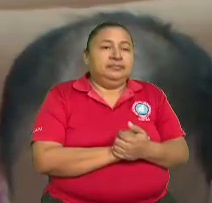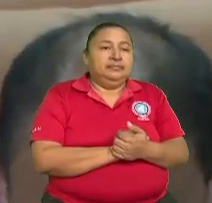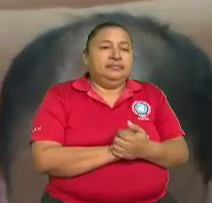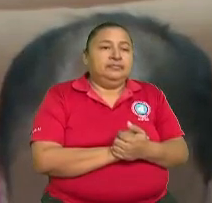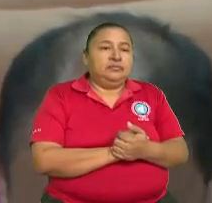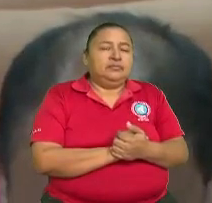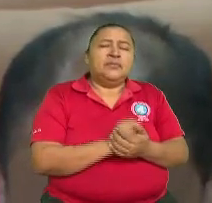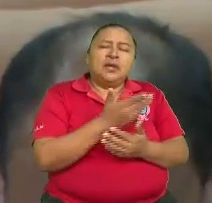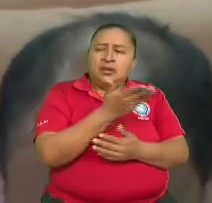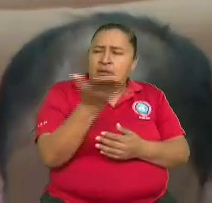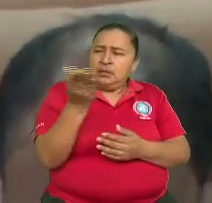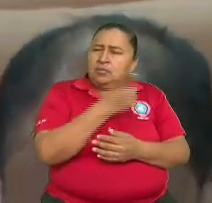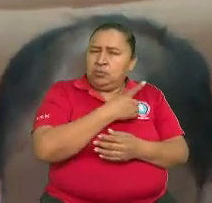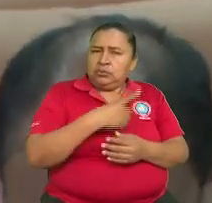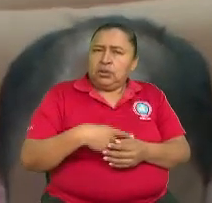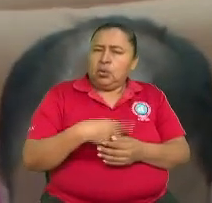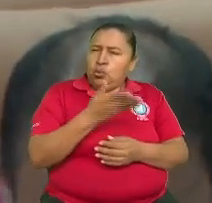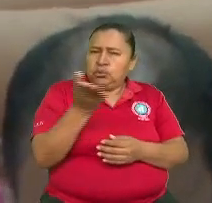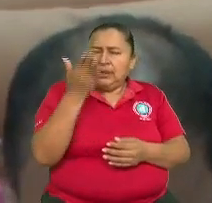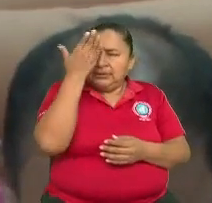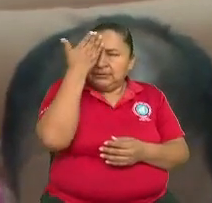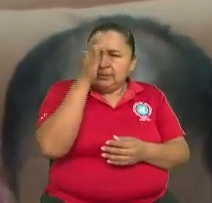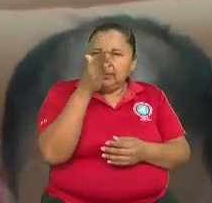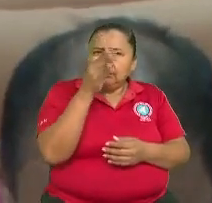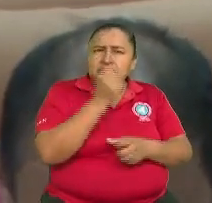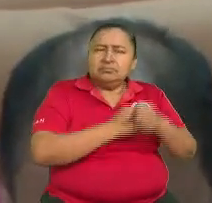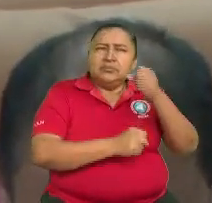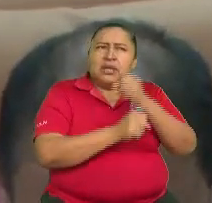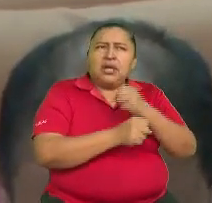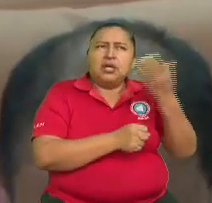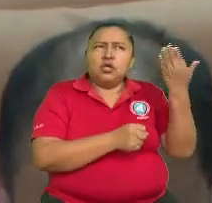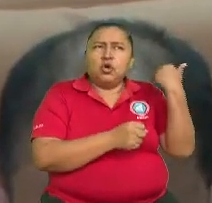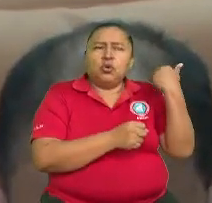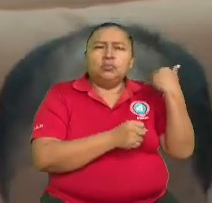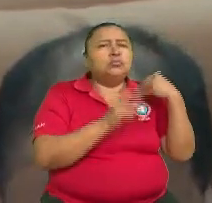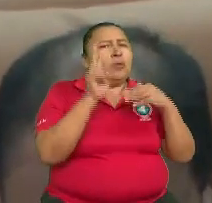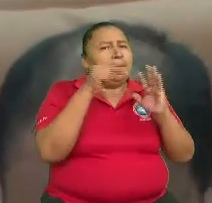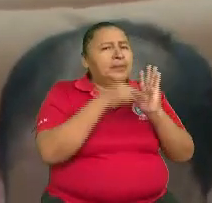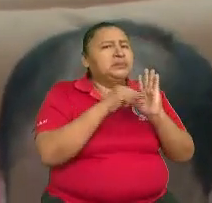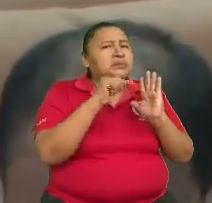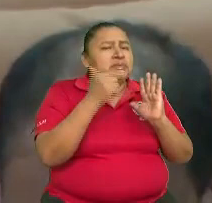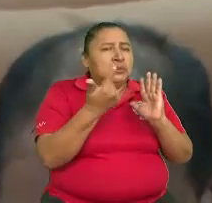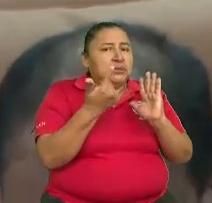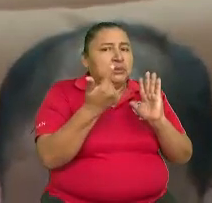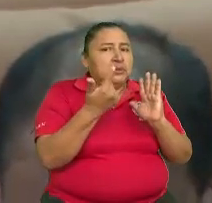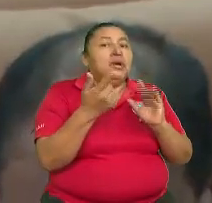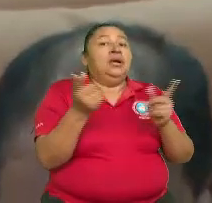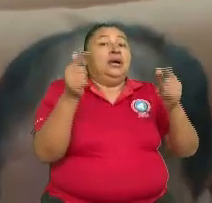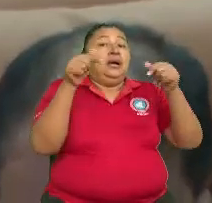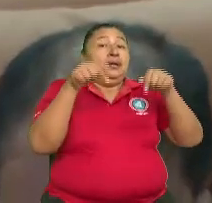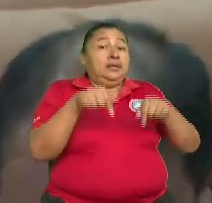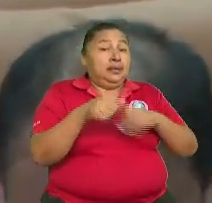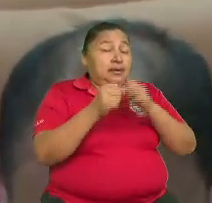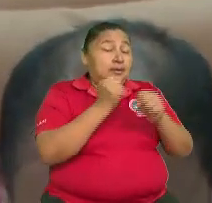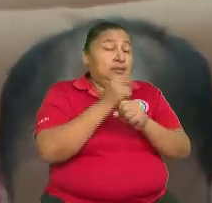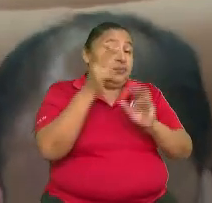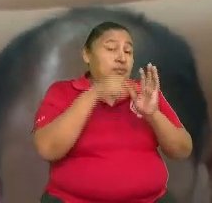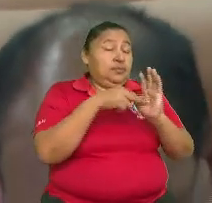¿sabían ustedes que desde el año 2007 y hasta el año